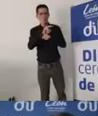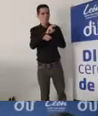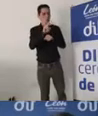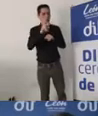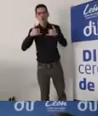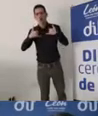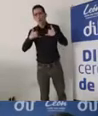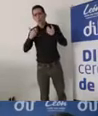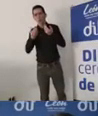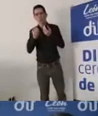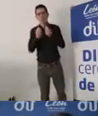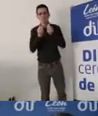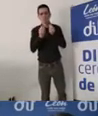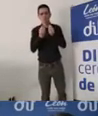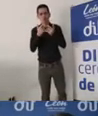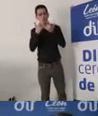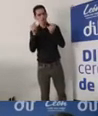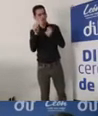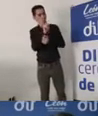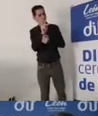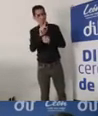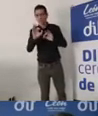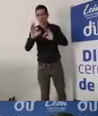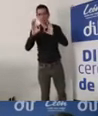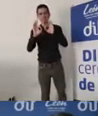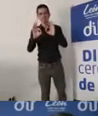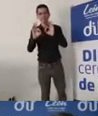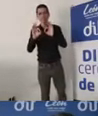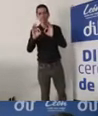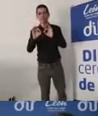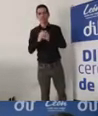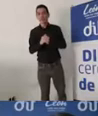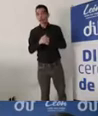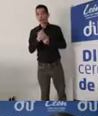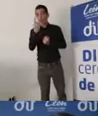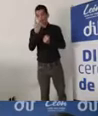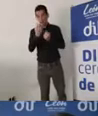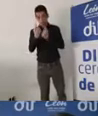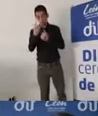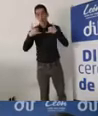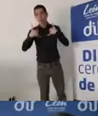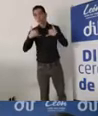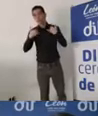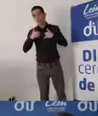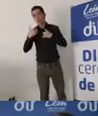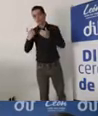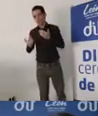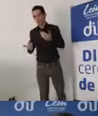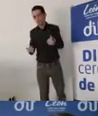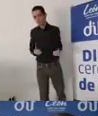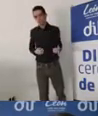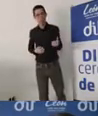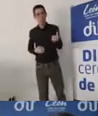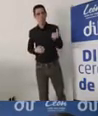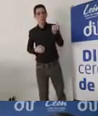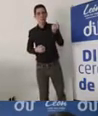son jóvenes hombres y mujeres que han crecido guerreándosela. En Colombia decimos guerreándosela porque